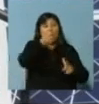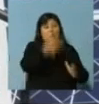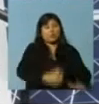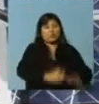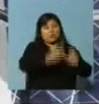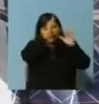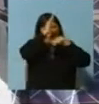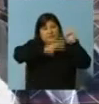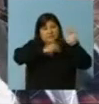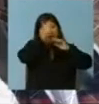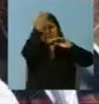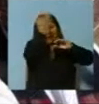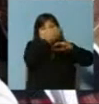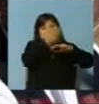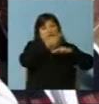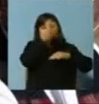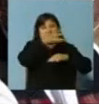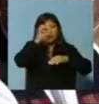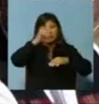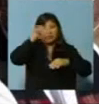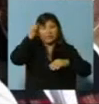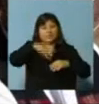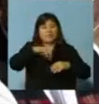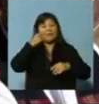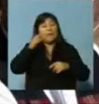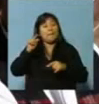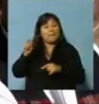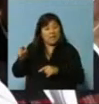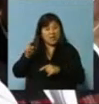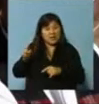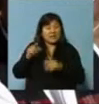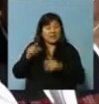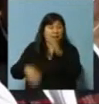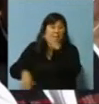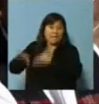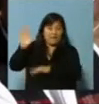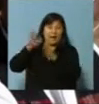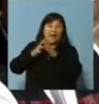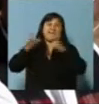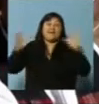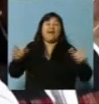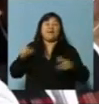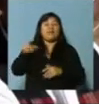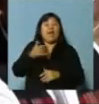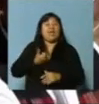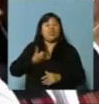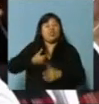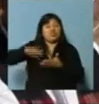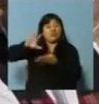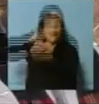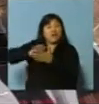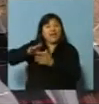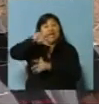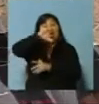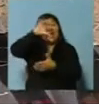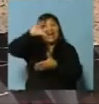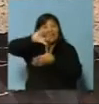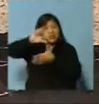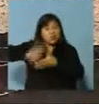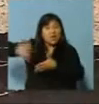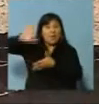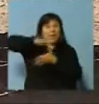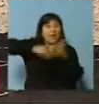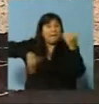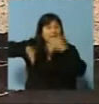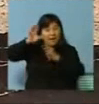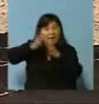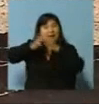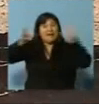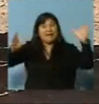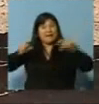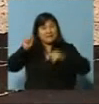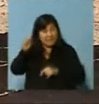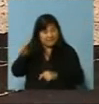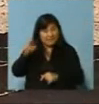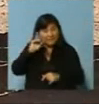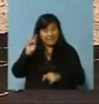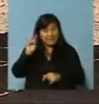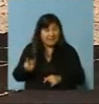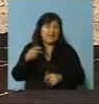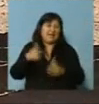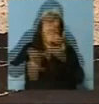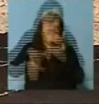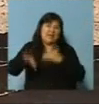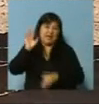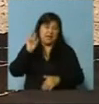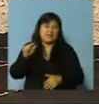megavatios más, pero esa planta, que es la más grande de Sudamérica, le va a permitir al pueblo jujeño ganar 25